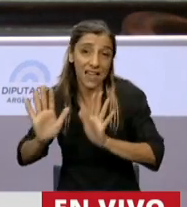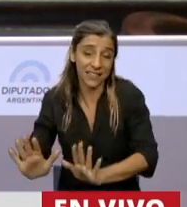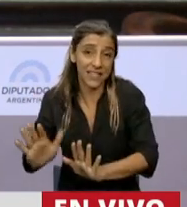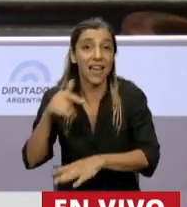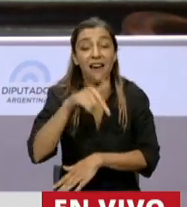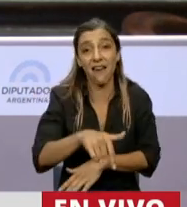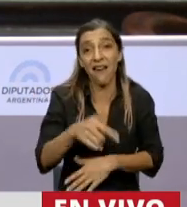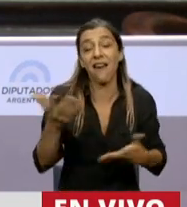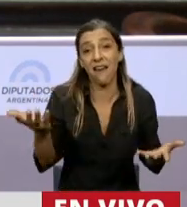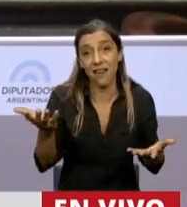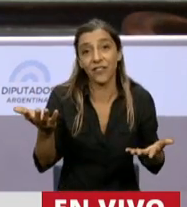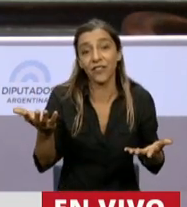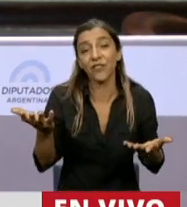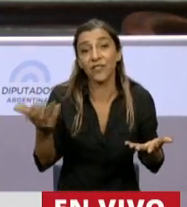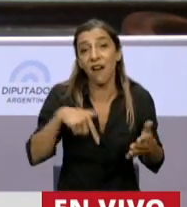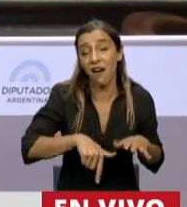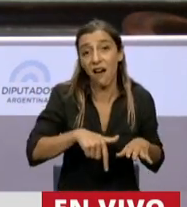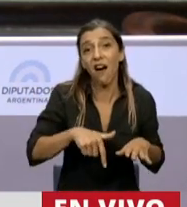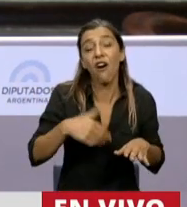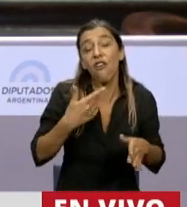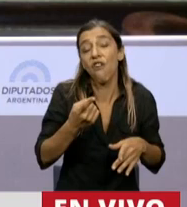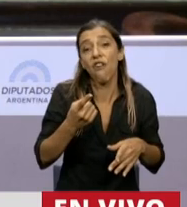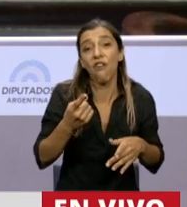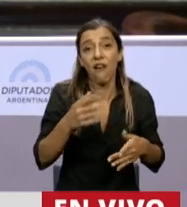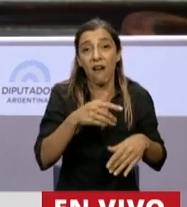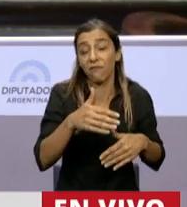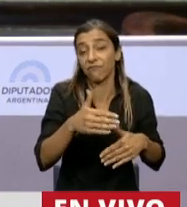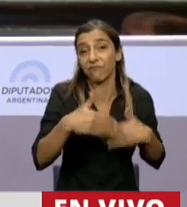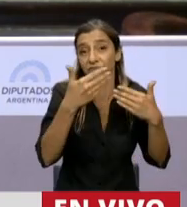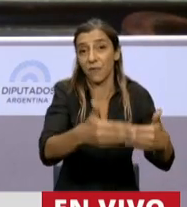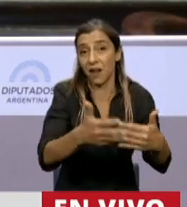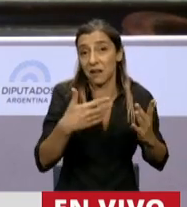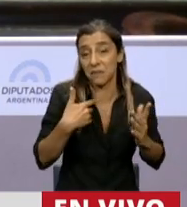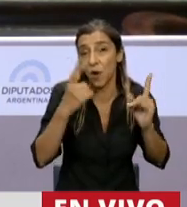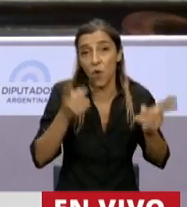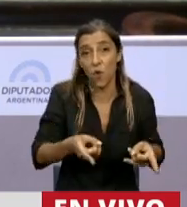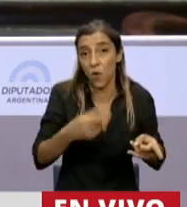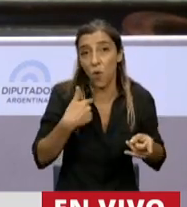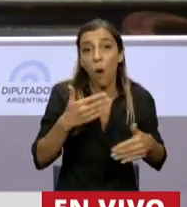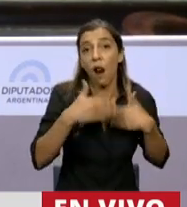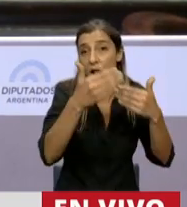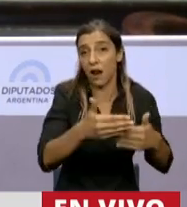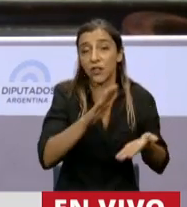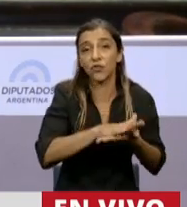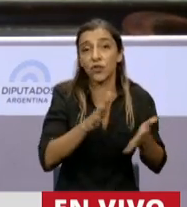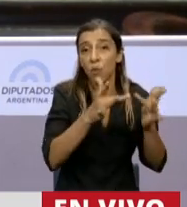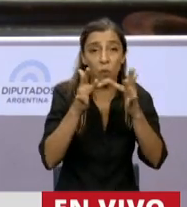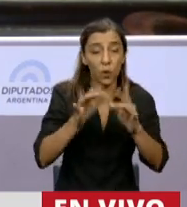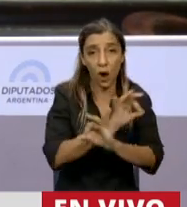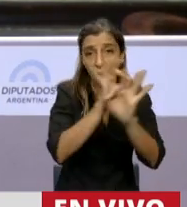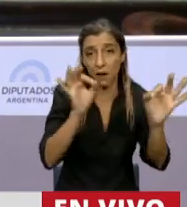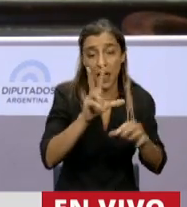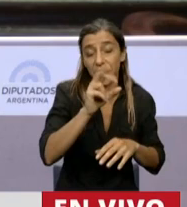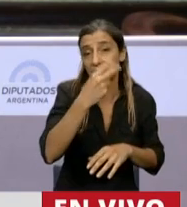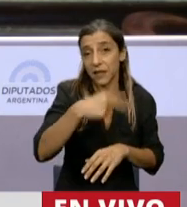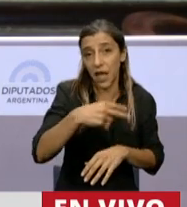Con el protocolo no hubo ninguna prórroga. Por ende, a las 24 horas del día 30 de noviembre del corriente año,